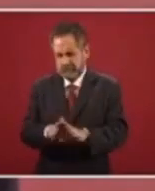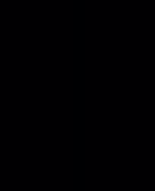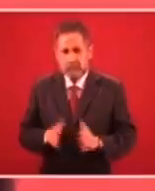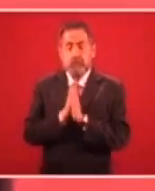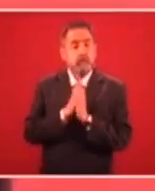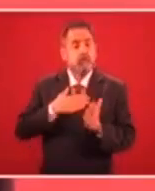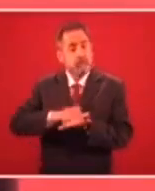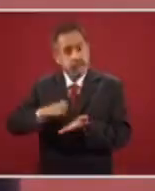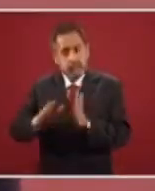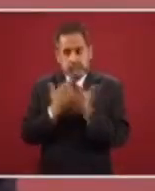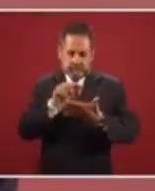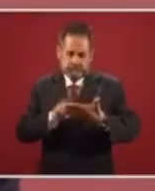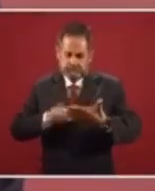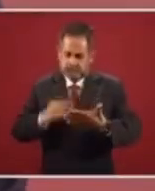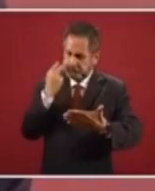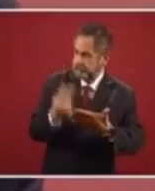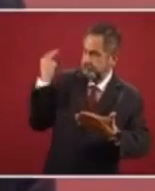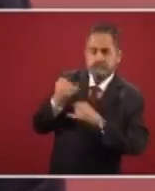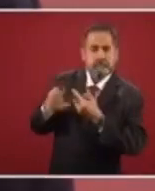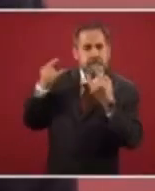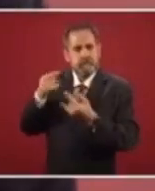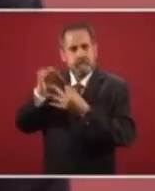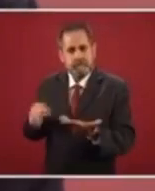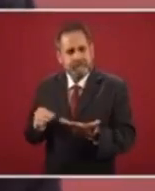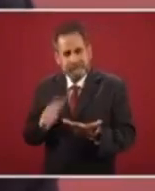los sociales